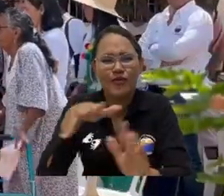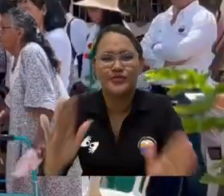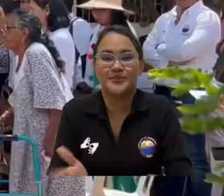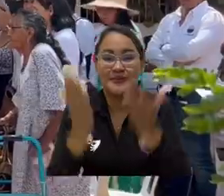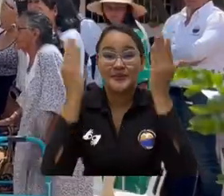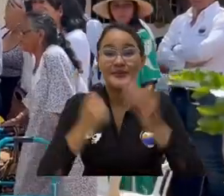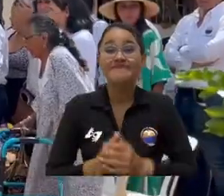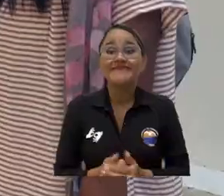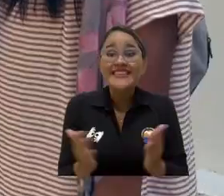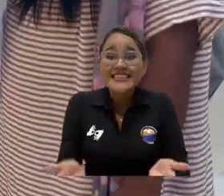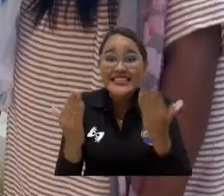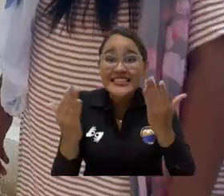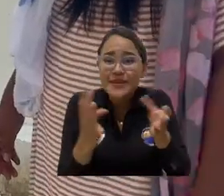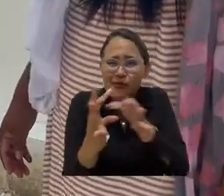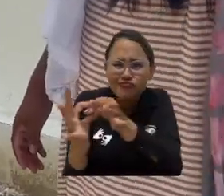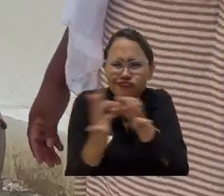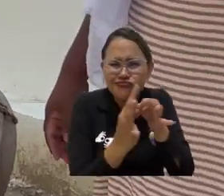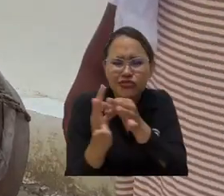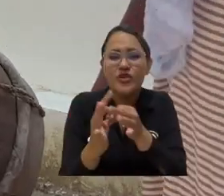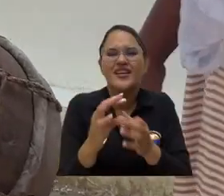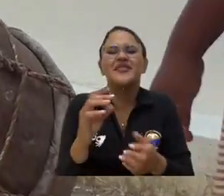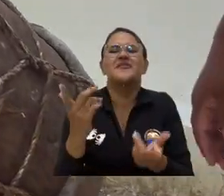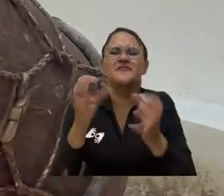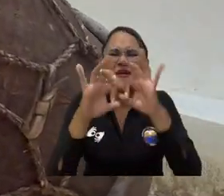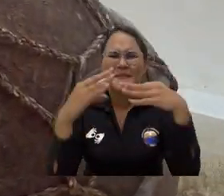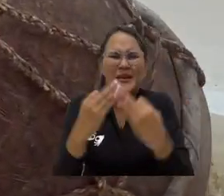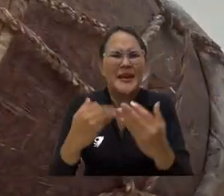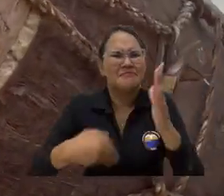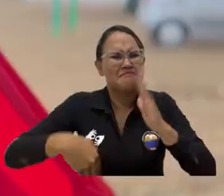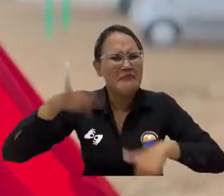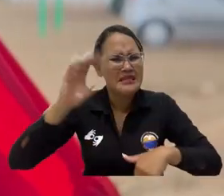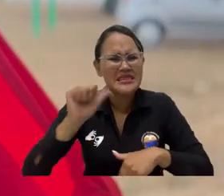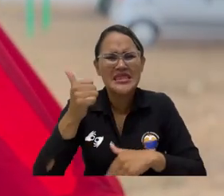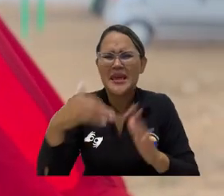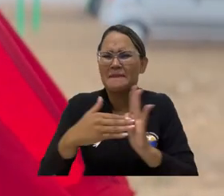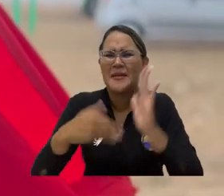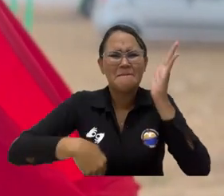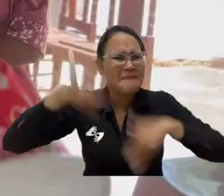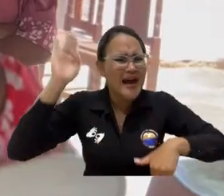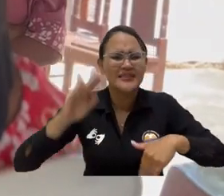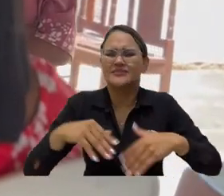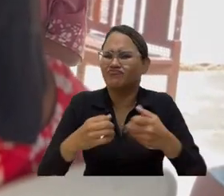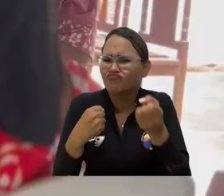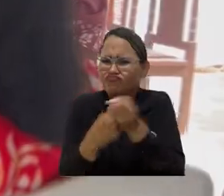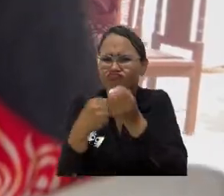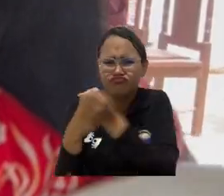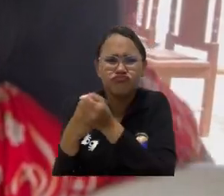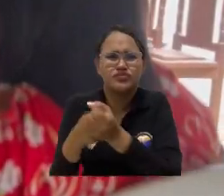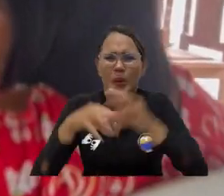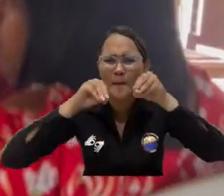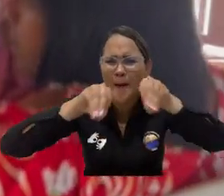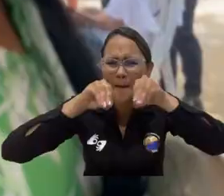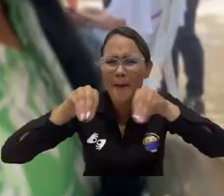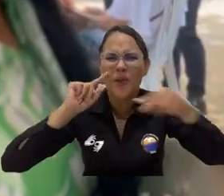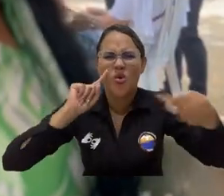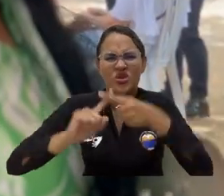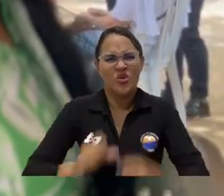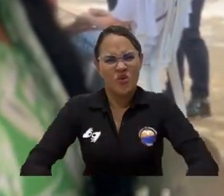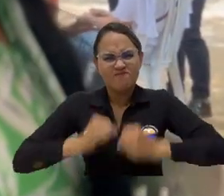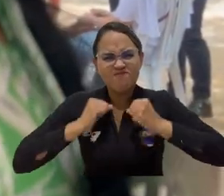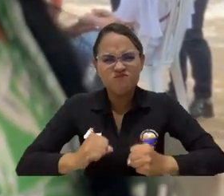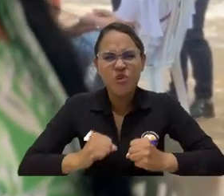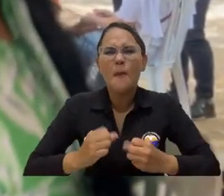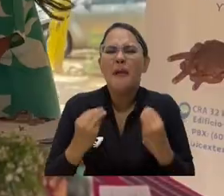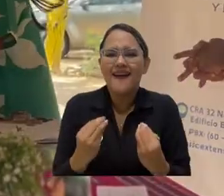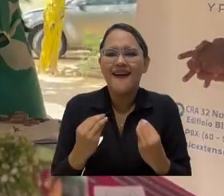alianza impactará positivamente a más de 10.000 familias a las que se le hace un acompañamiento integral orientado a capacitar, empoderar y